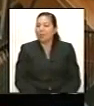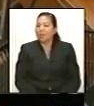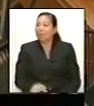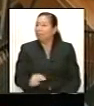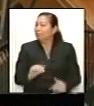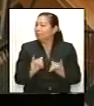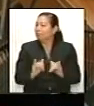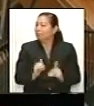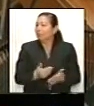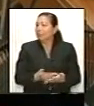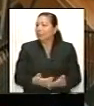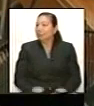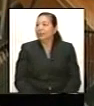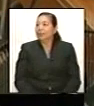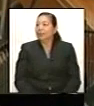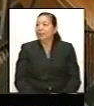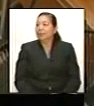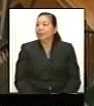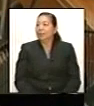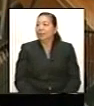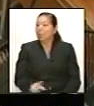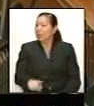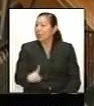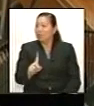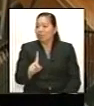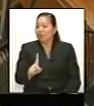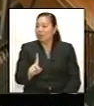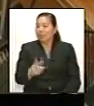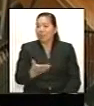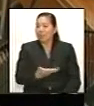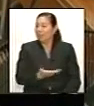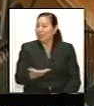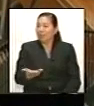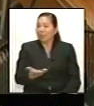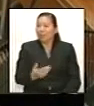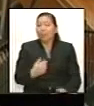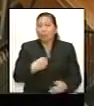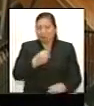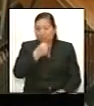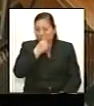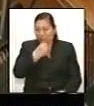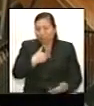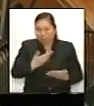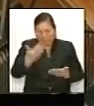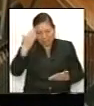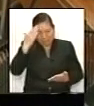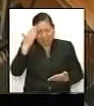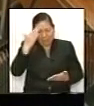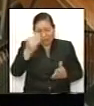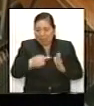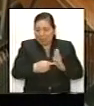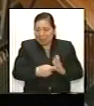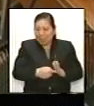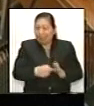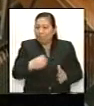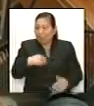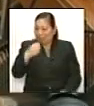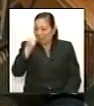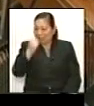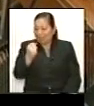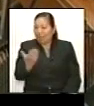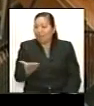nos sentamos así desprotegidas. No es la primera vez que me pasa algo así. Soy periodista y, como le decían en la presentación de Hiperderecho